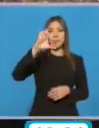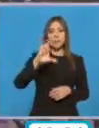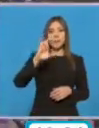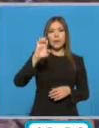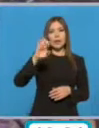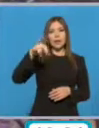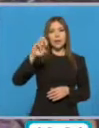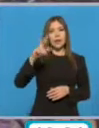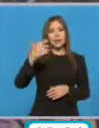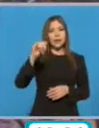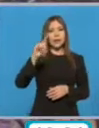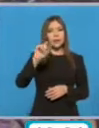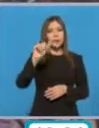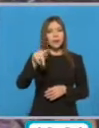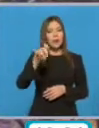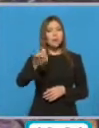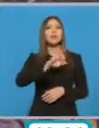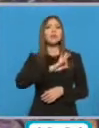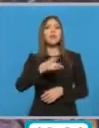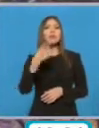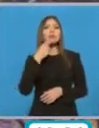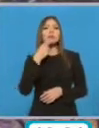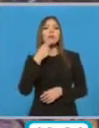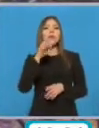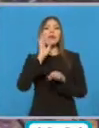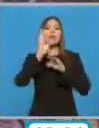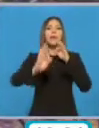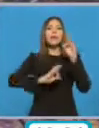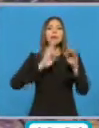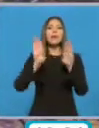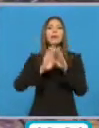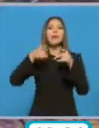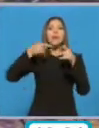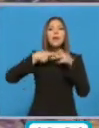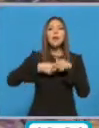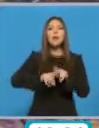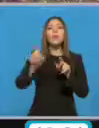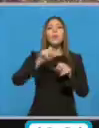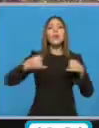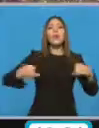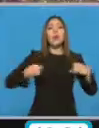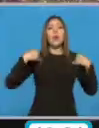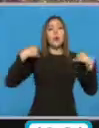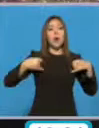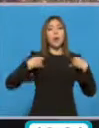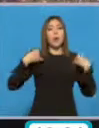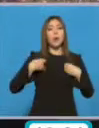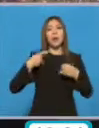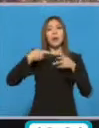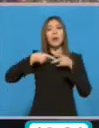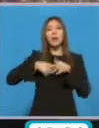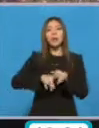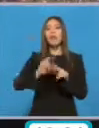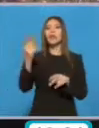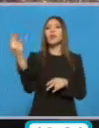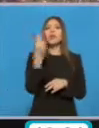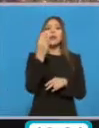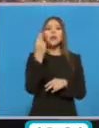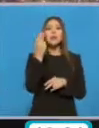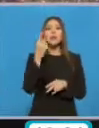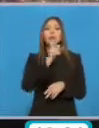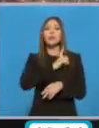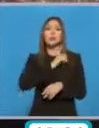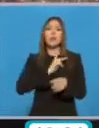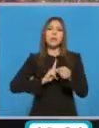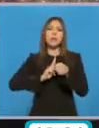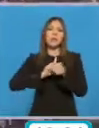pueden utilizar sobre todo, puede ser su tratamiento de inicio de un adolescente. Por ejemplo. Que no requiere nada más que tener su